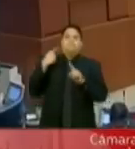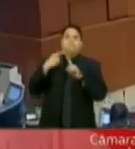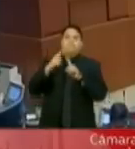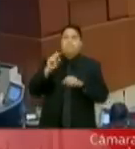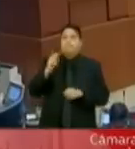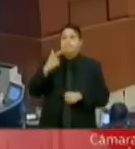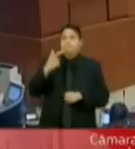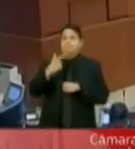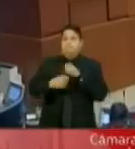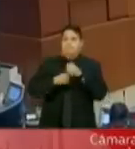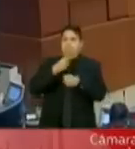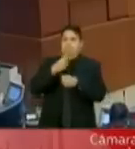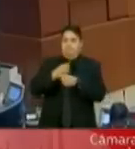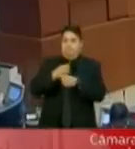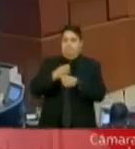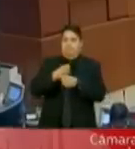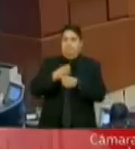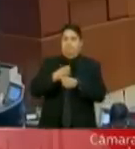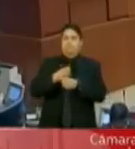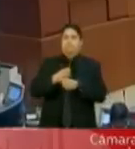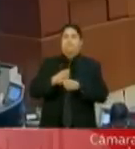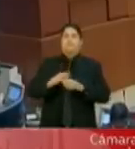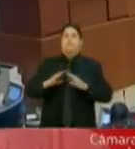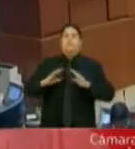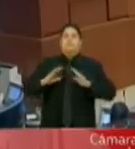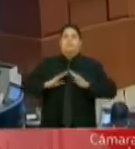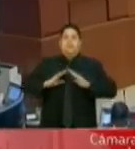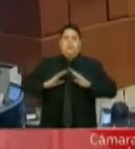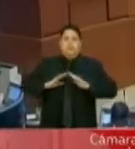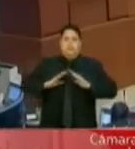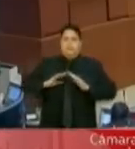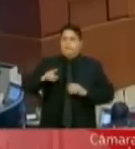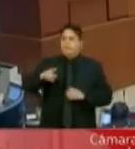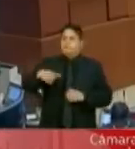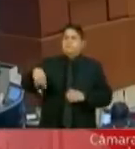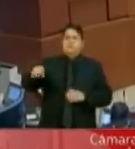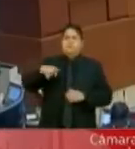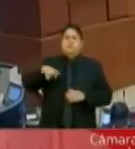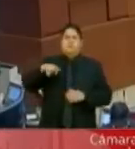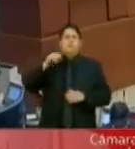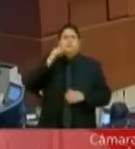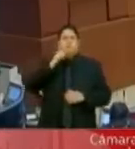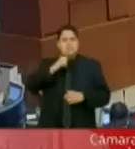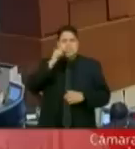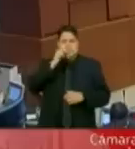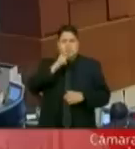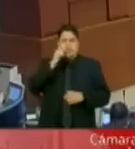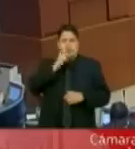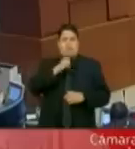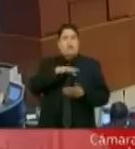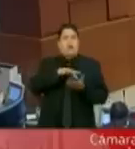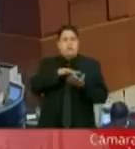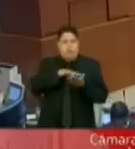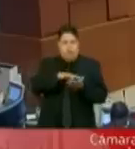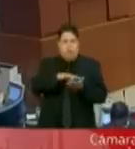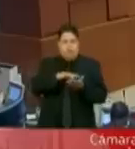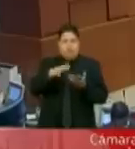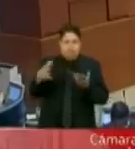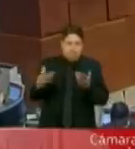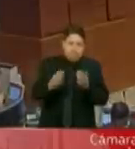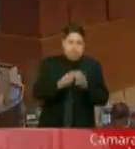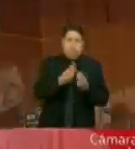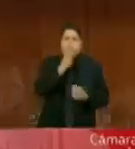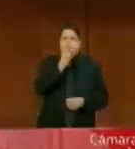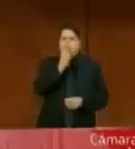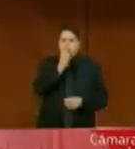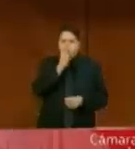de los opositores necesarios para el cambio que quiere el presidente. Por eso le pido a los actuales señores del